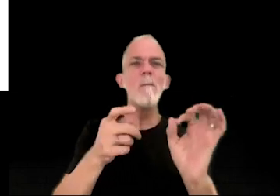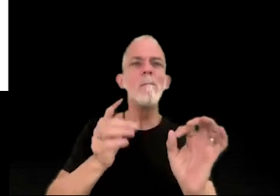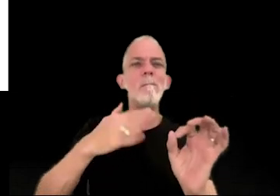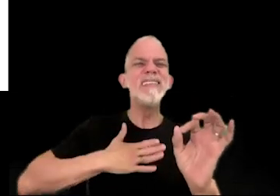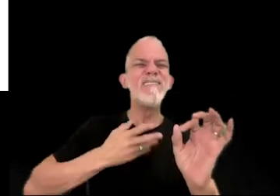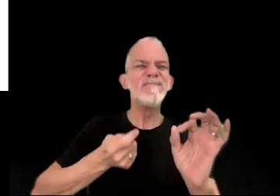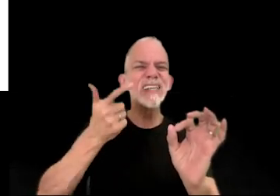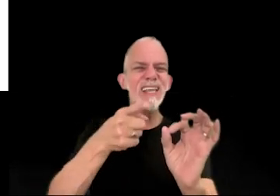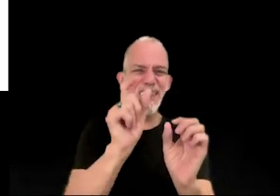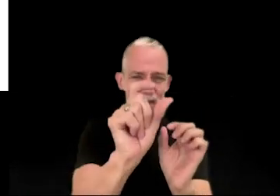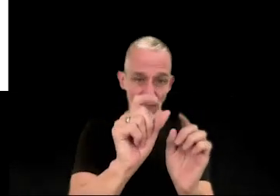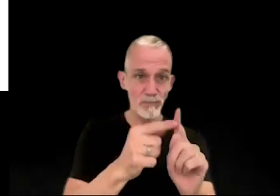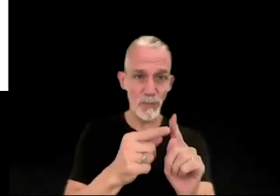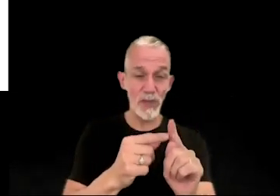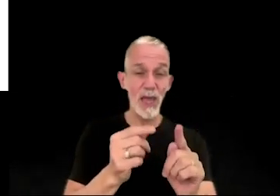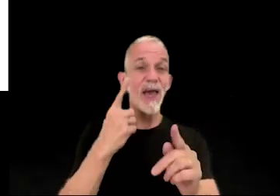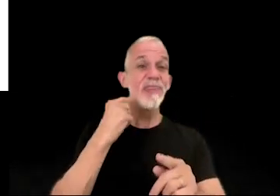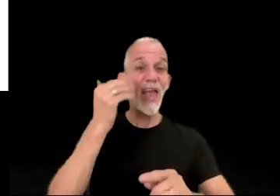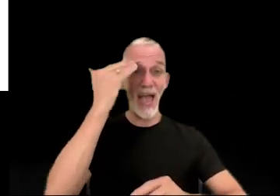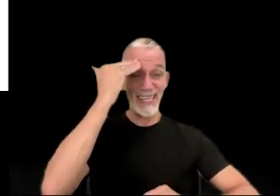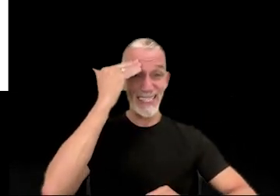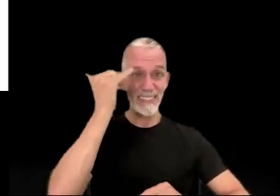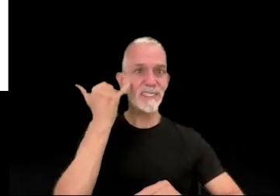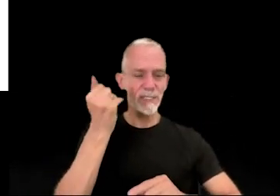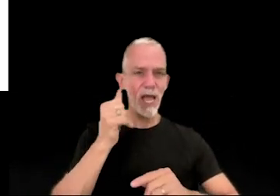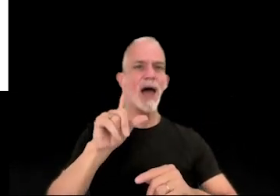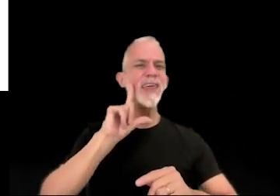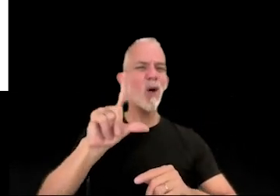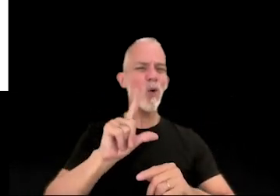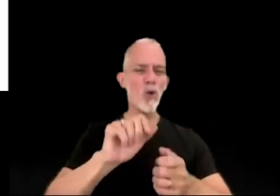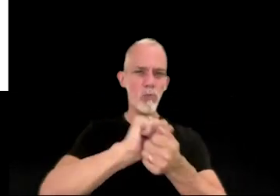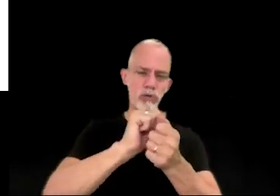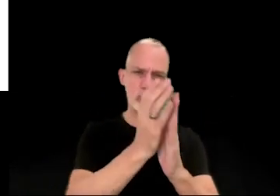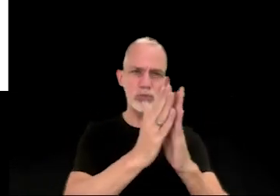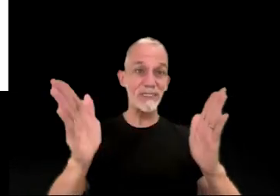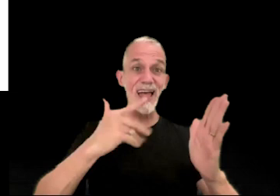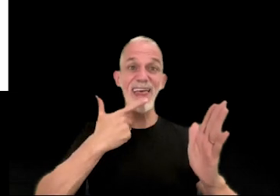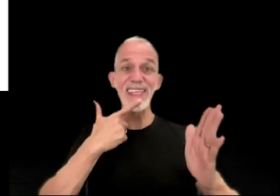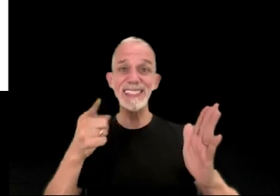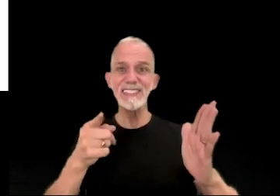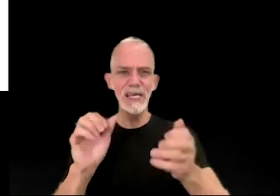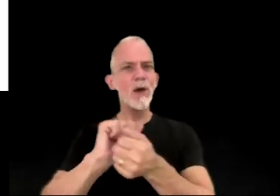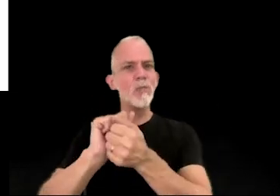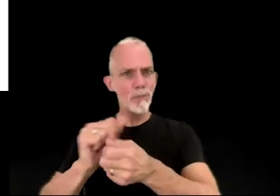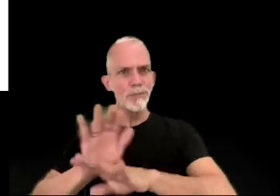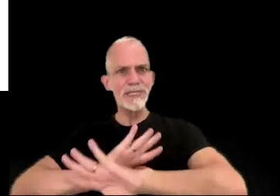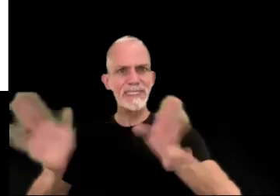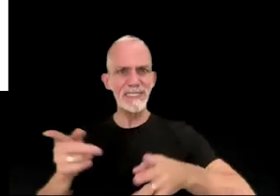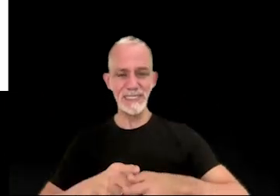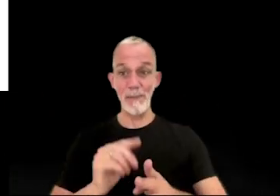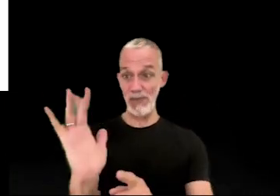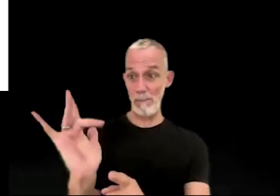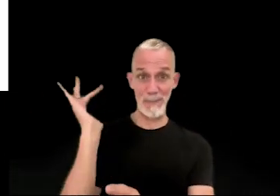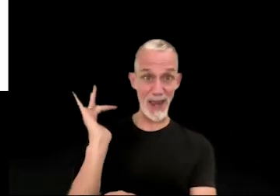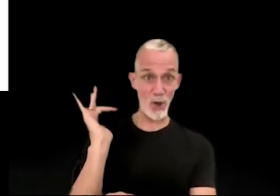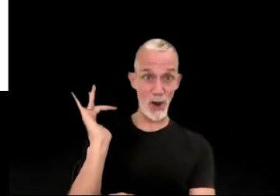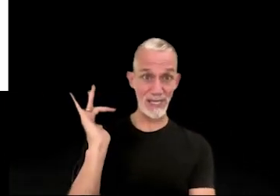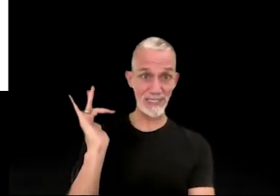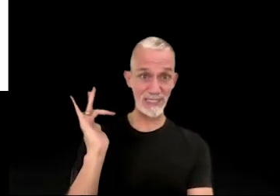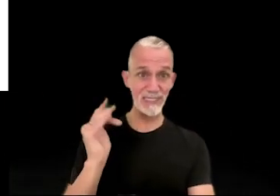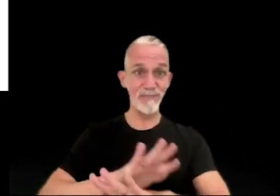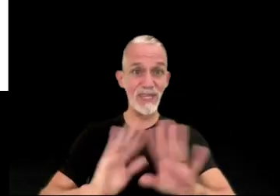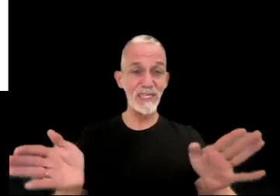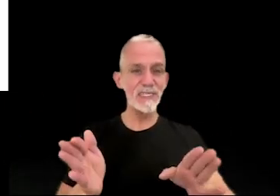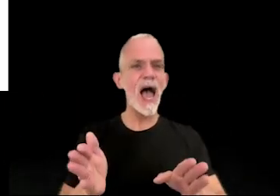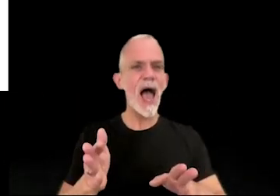15 salió la resolución 5525, el día 17 estuvo disponible Mis Facilidades, y el miércoles pasado se estableció